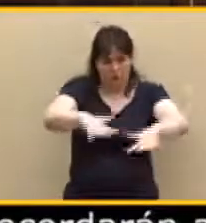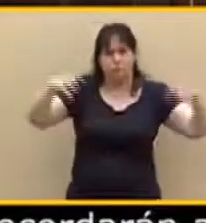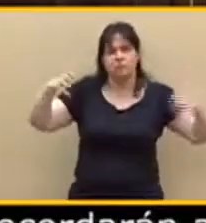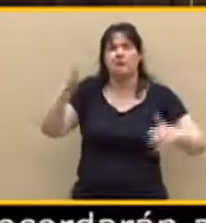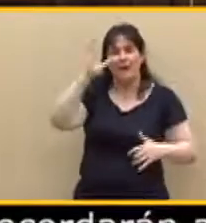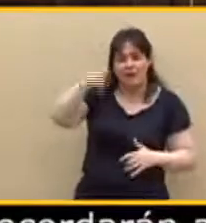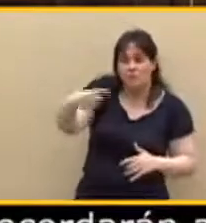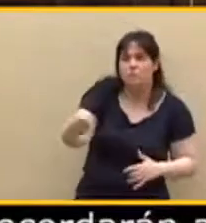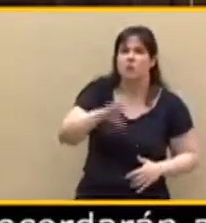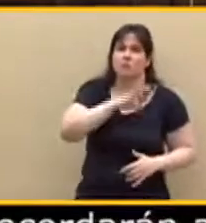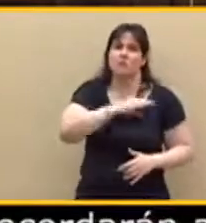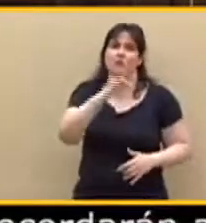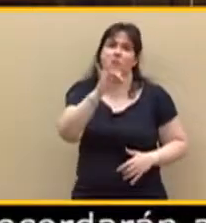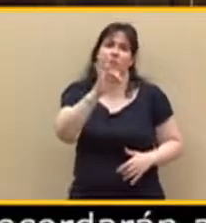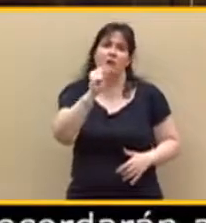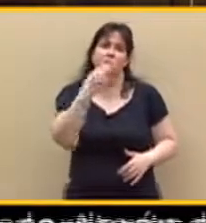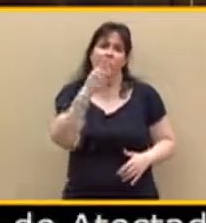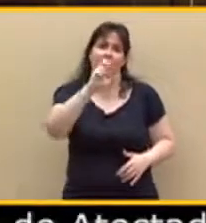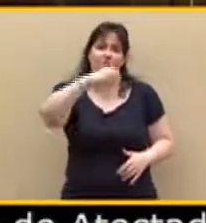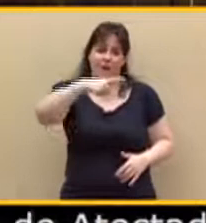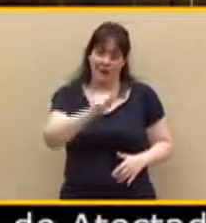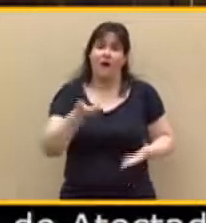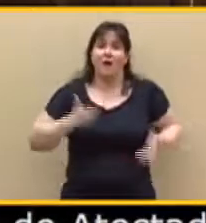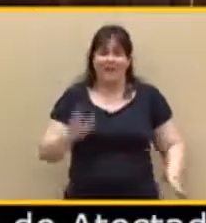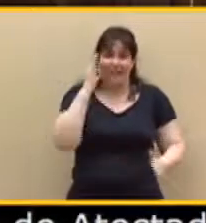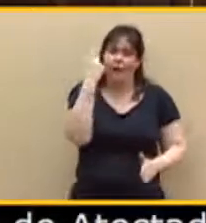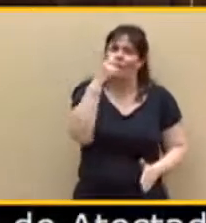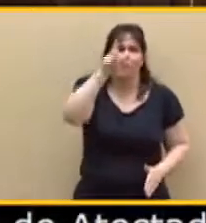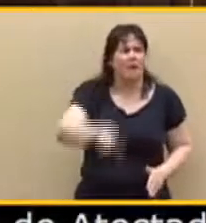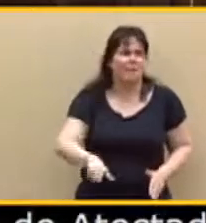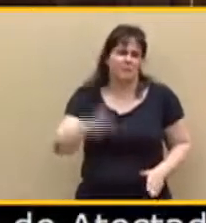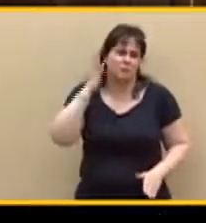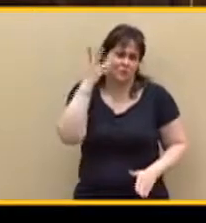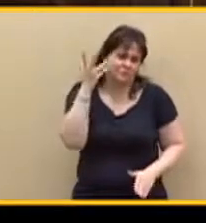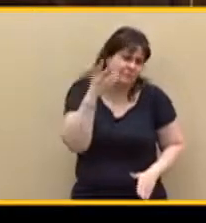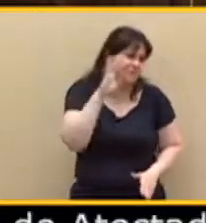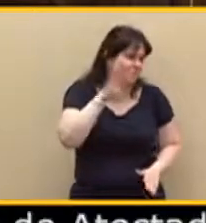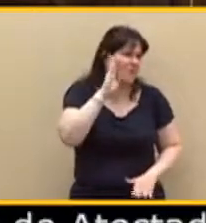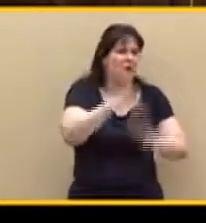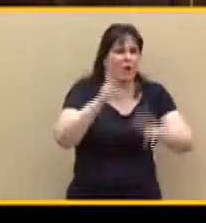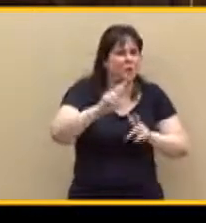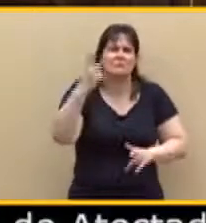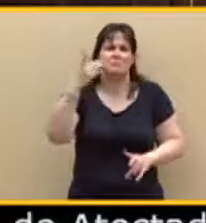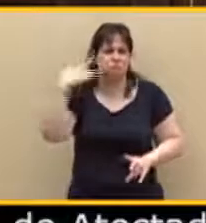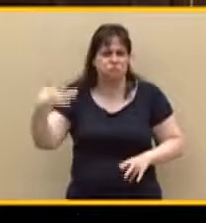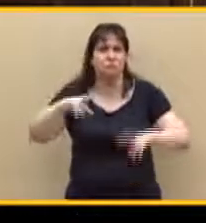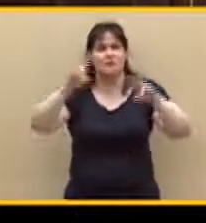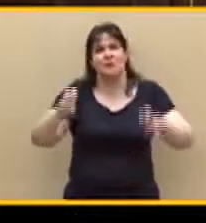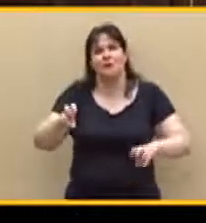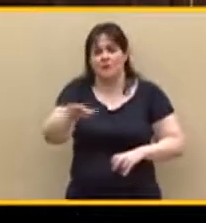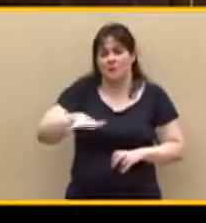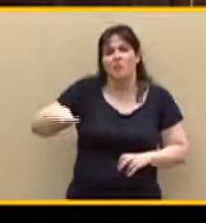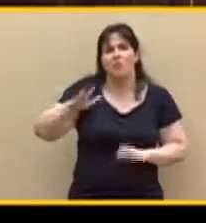Fabra, desgraciadamente la hija de uno de los corruptos más famosos del Levante y de toda Europa, decirle a los parados,